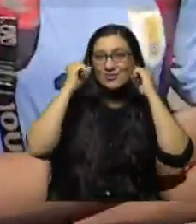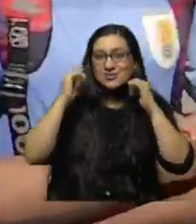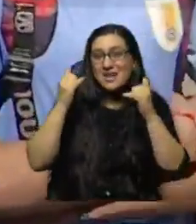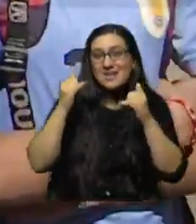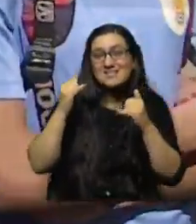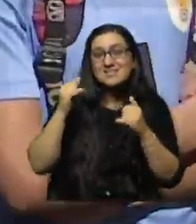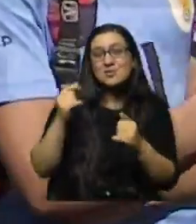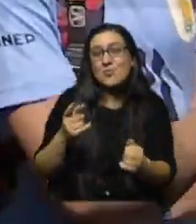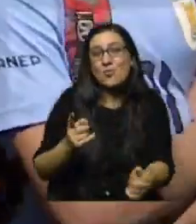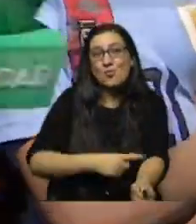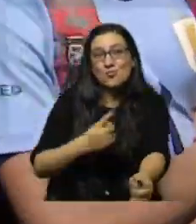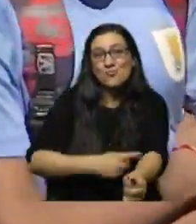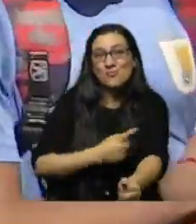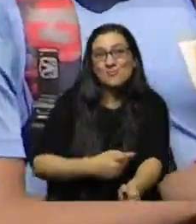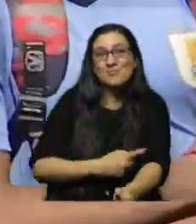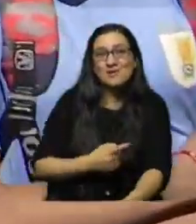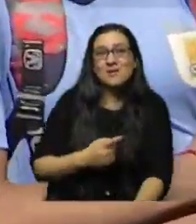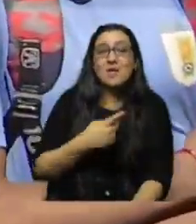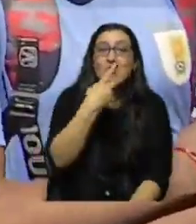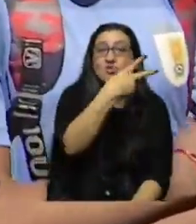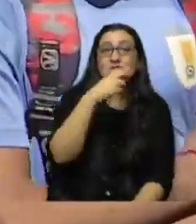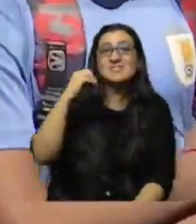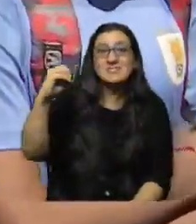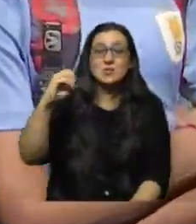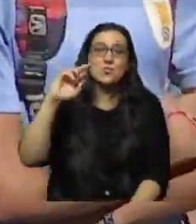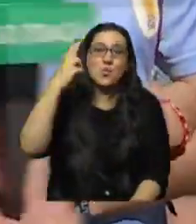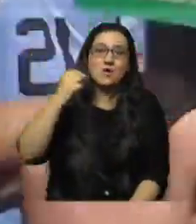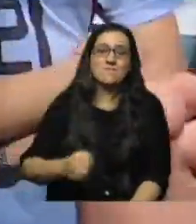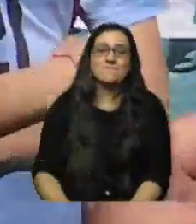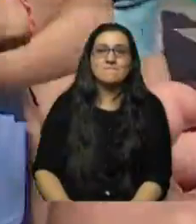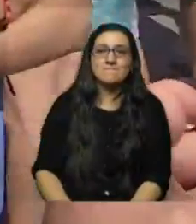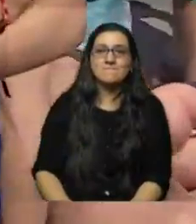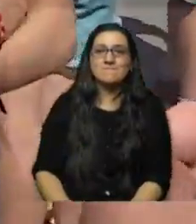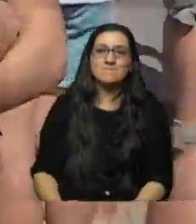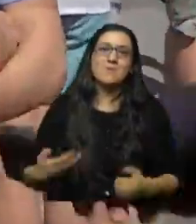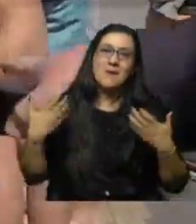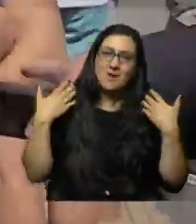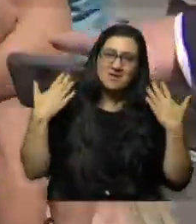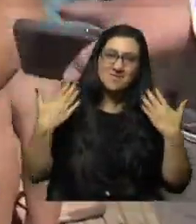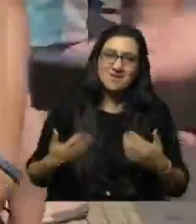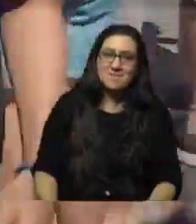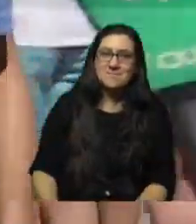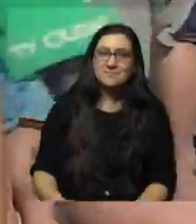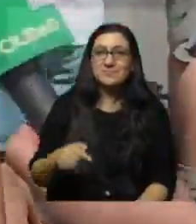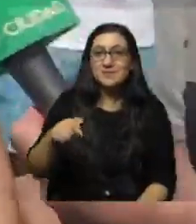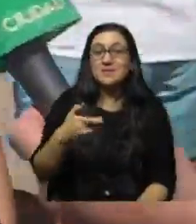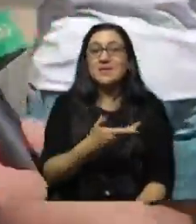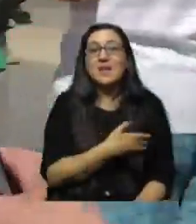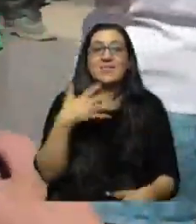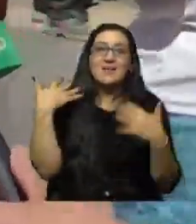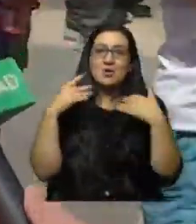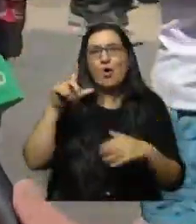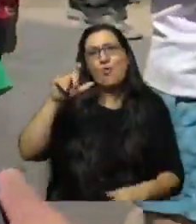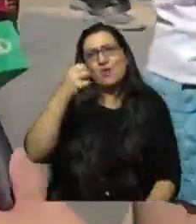Claro, vale. ¿Cómo sale Uruguay? 2-0. Bueno, arriba la barra, ¿eh? Esta es la de Cavani. Sí, obvio,